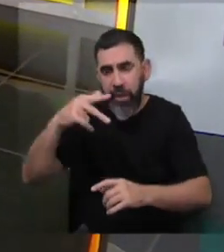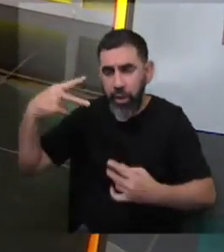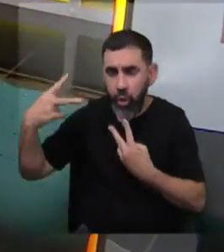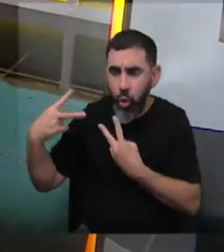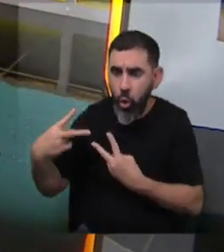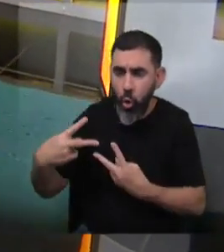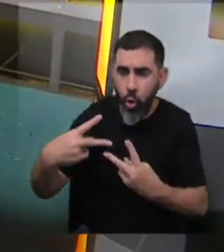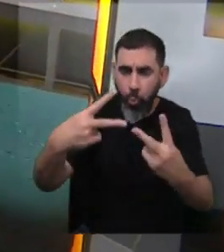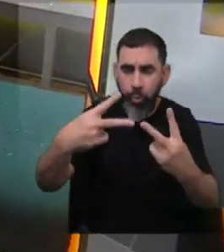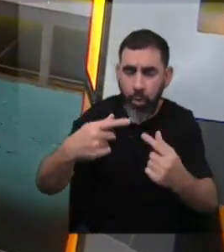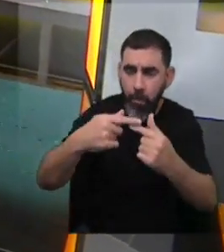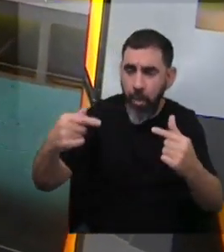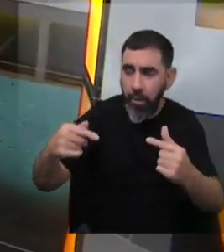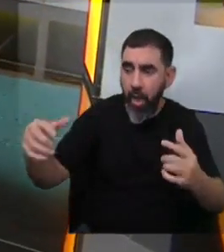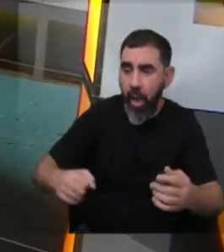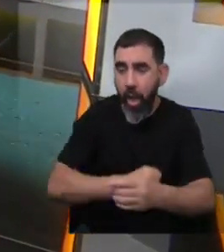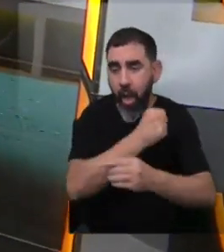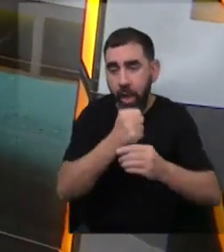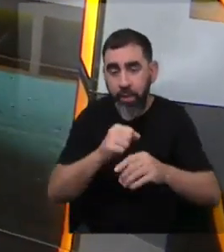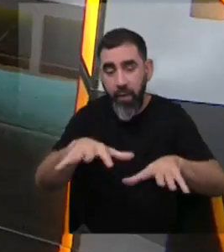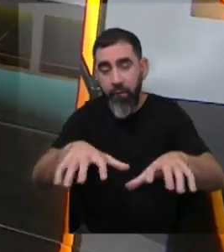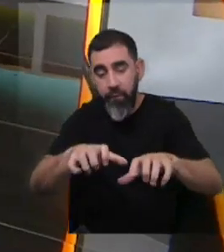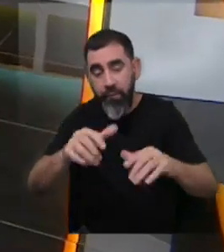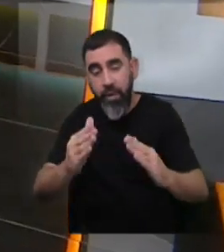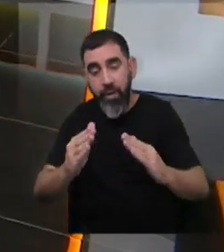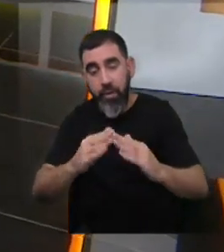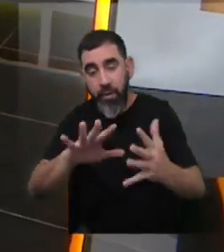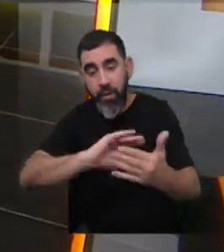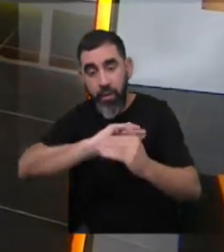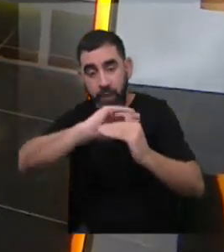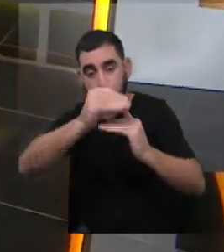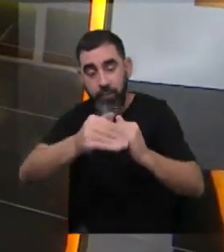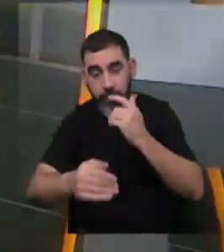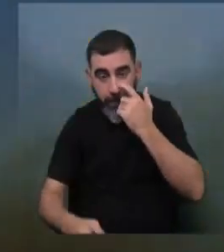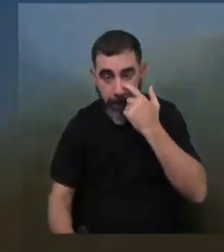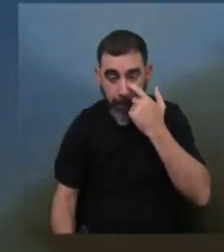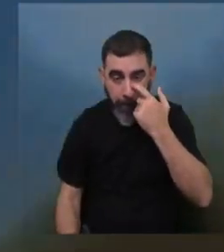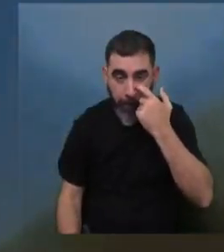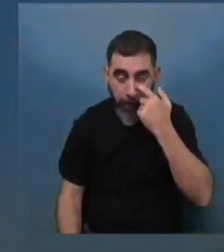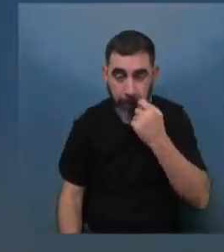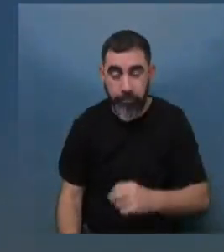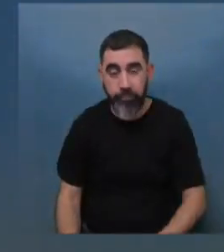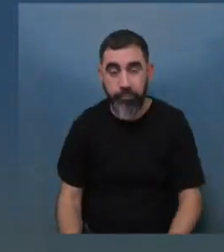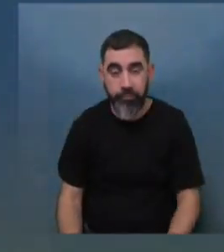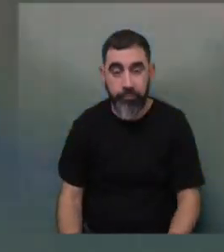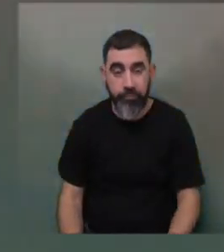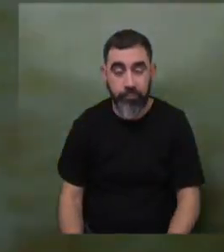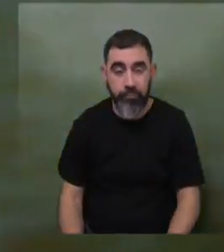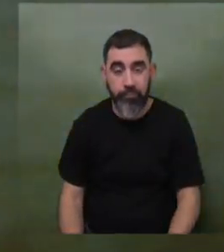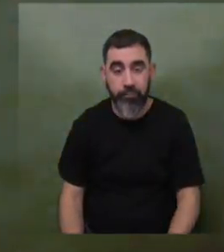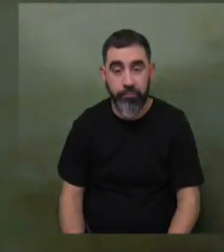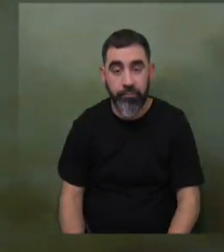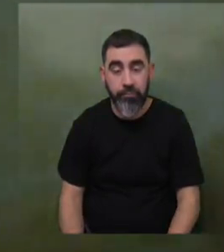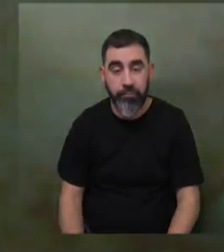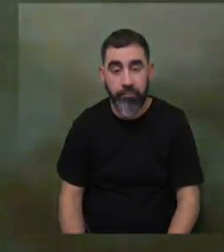el origen de la materia prima y el lugar en el que vivían o donde la iban a utilizar, quienes poblaban el territorio uruguayo.